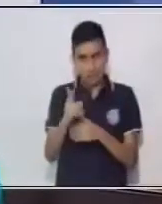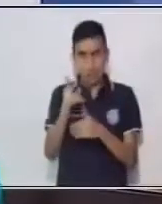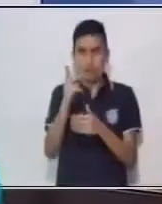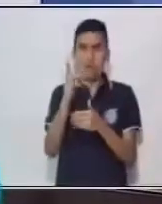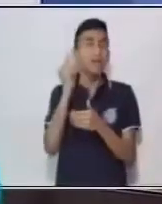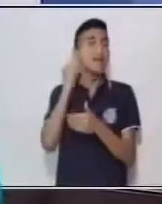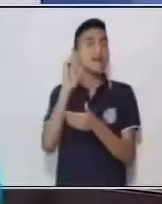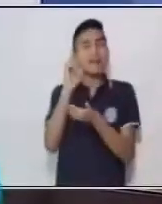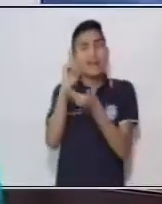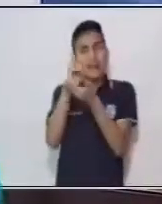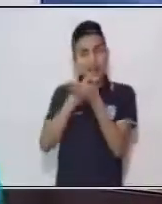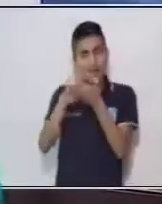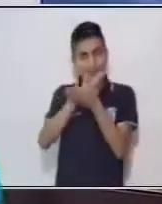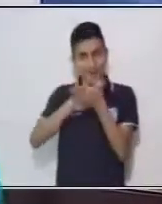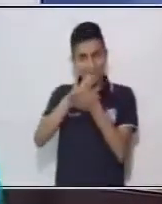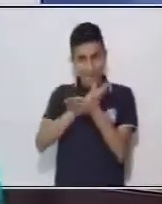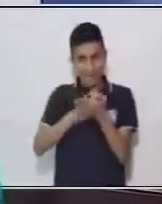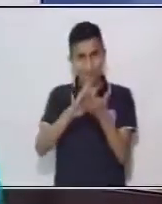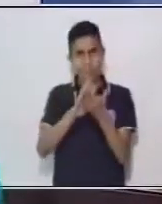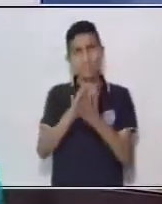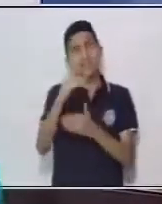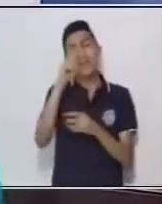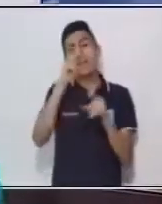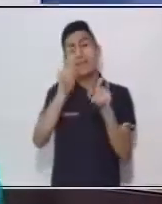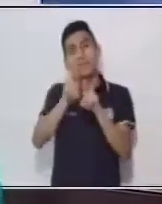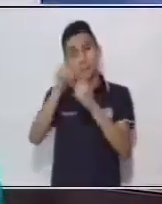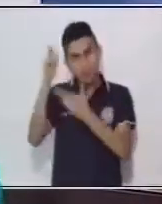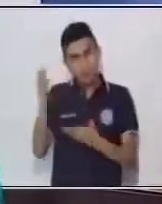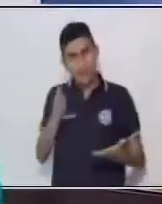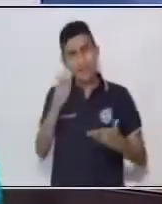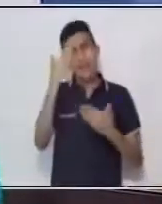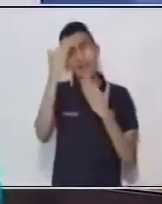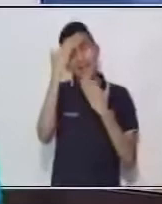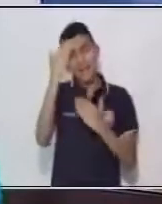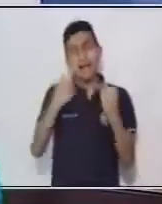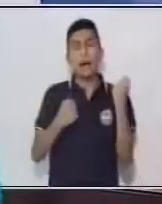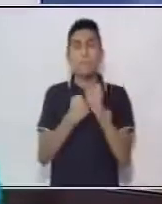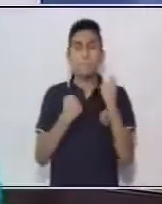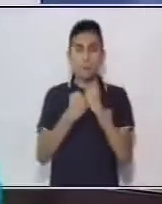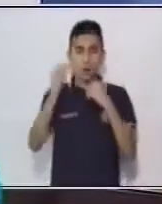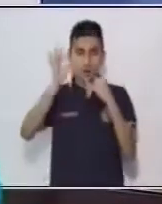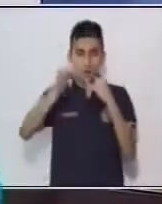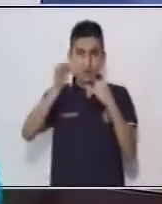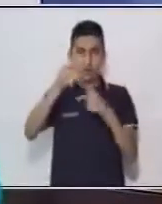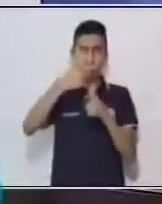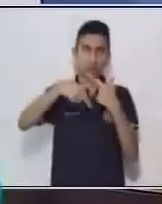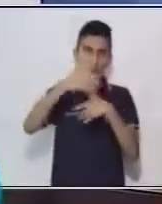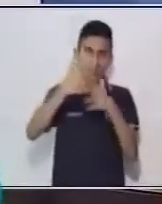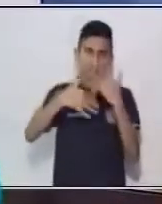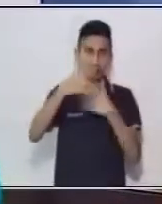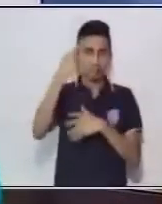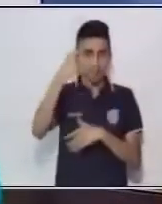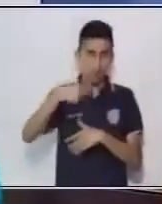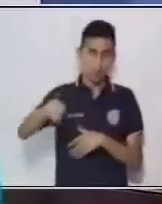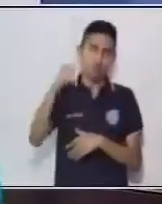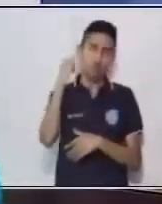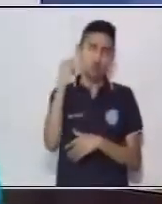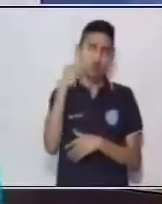con gel antibacterial. Y le damos la bienvenida a Abdi, que nos acompaña en la interpretación de la lengua de señas.